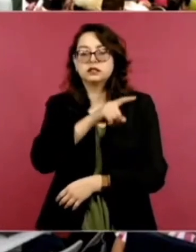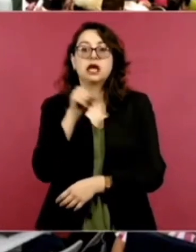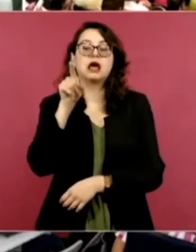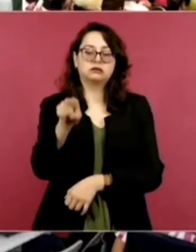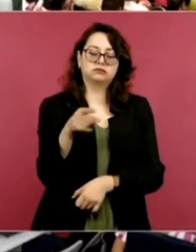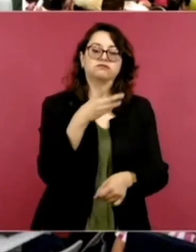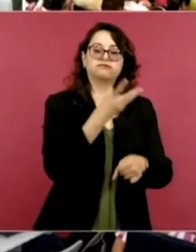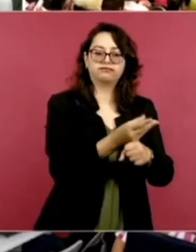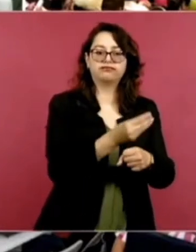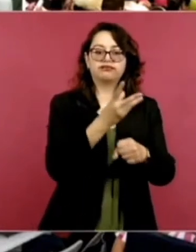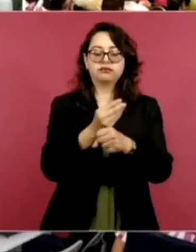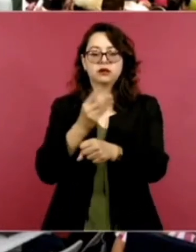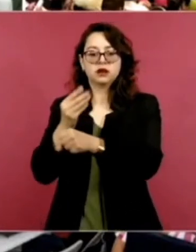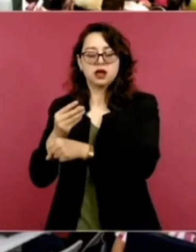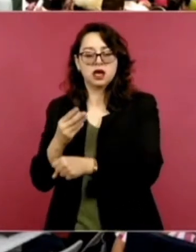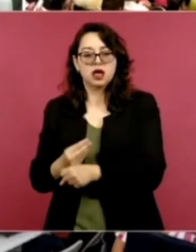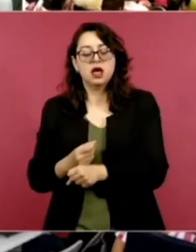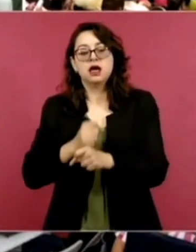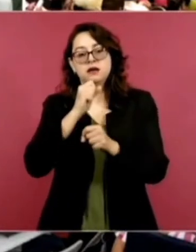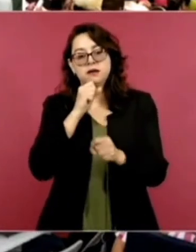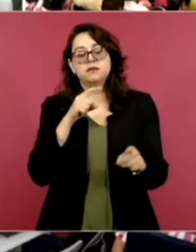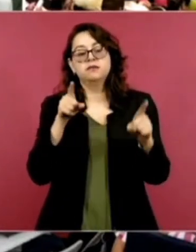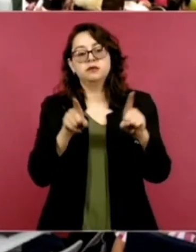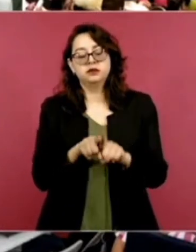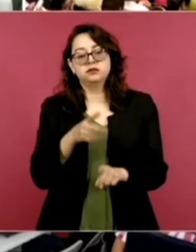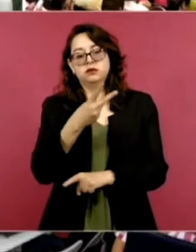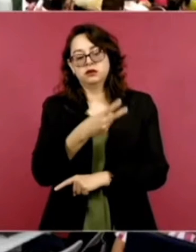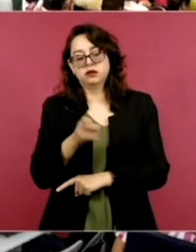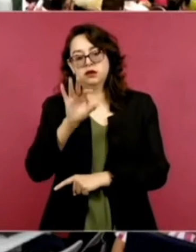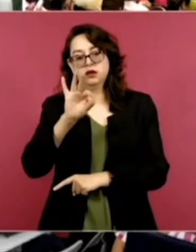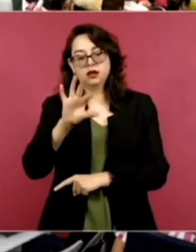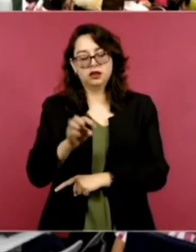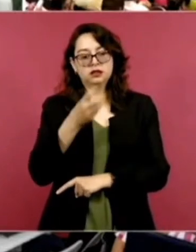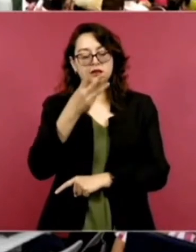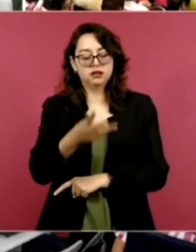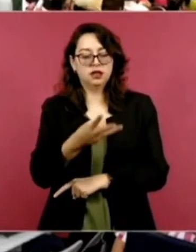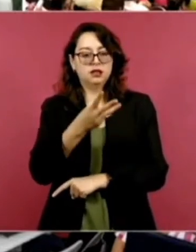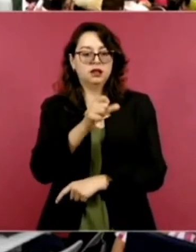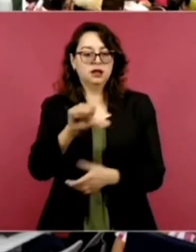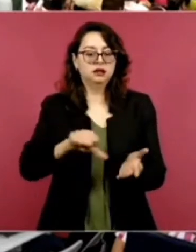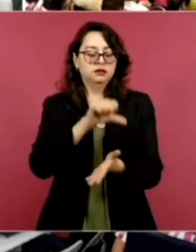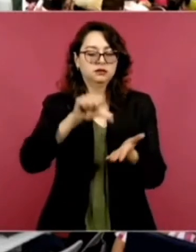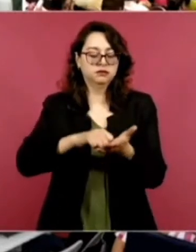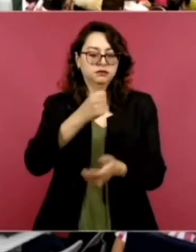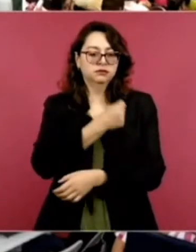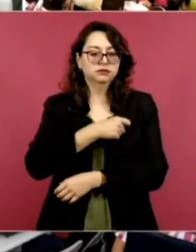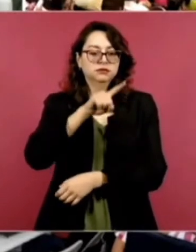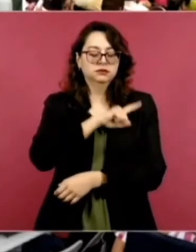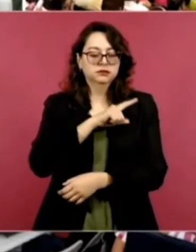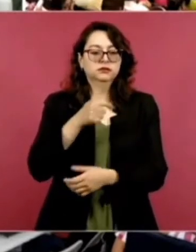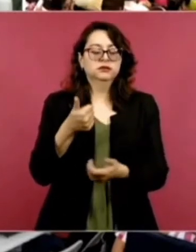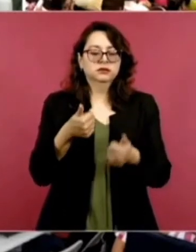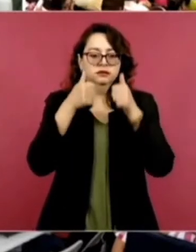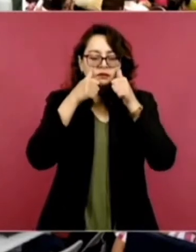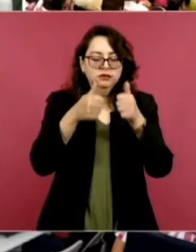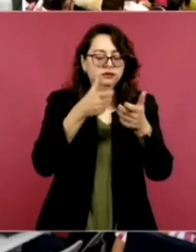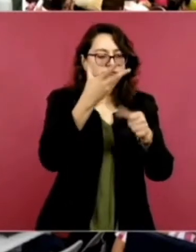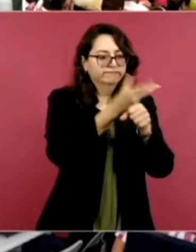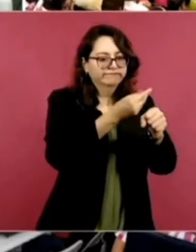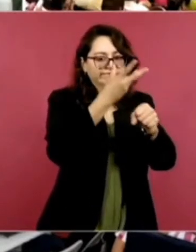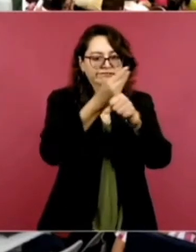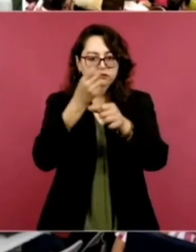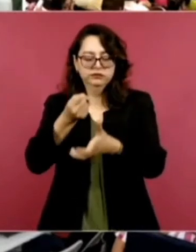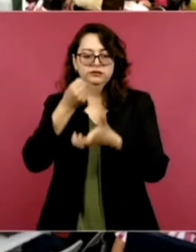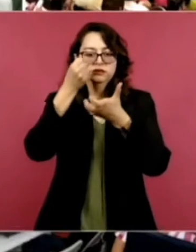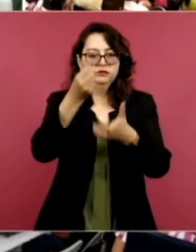243 de los 1,241 centros de salud. Esto es una inversión de 269 millones de pesos hasta el momento. Se